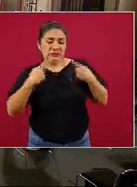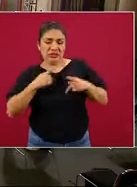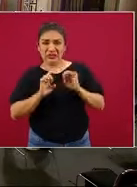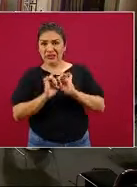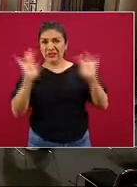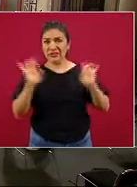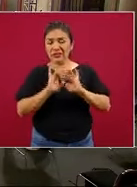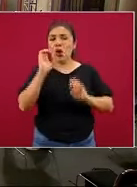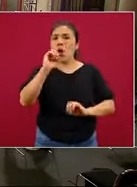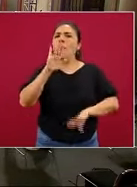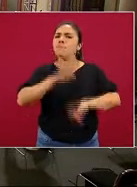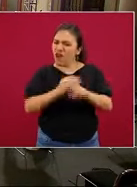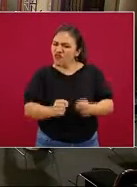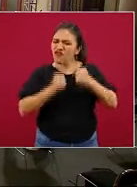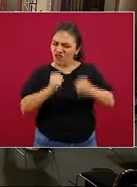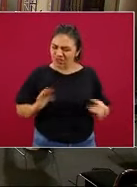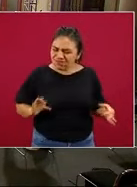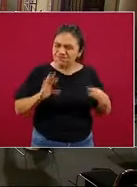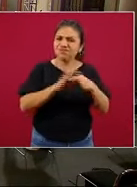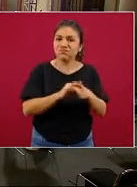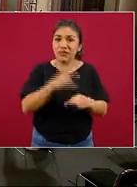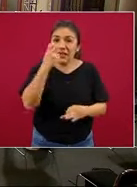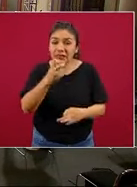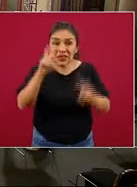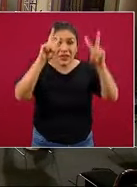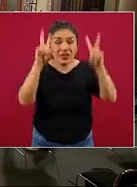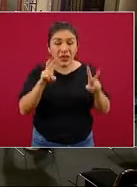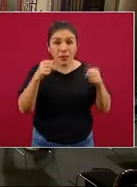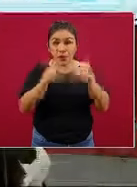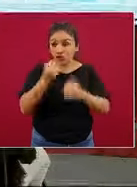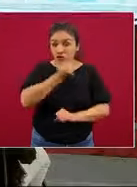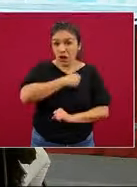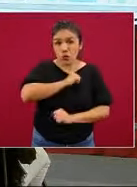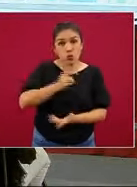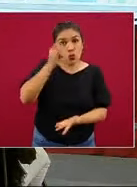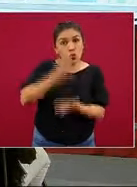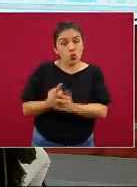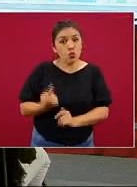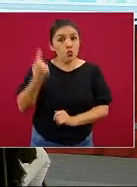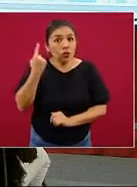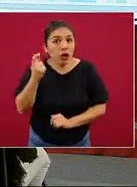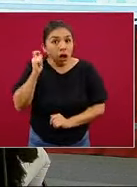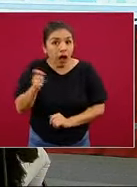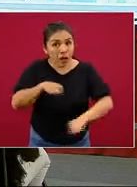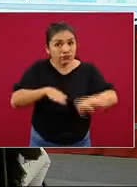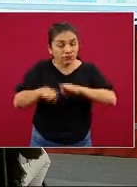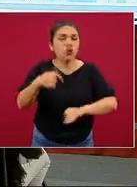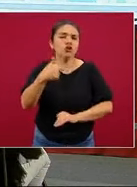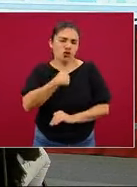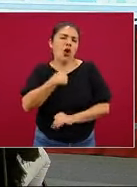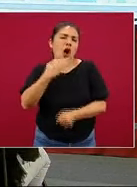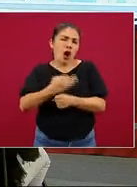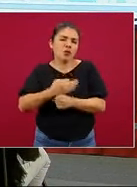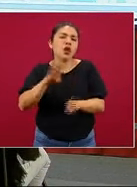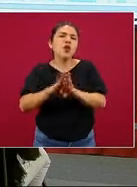fortalecer alianzas. Es decir, este es un tema que no solo salud trabaja, a pesar de que somos de alguna manera en este momento